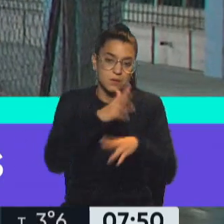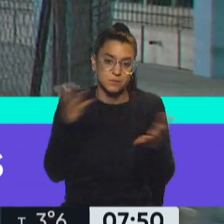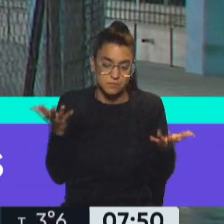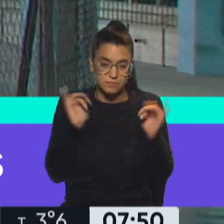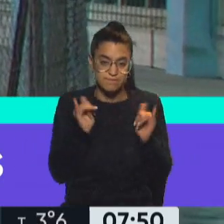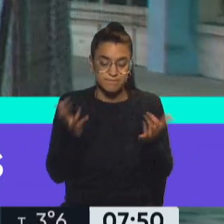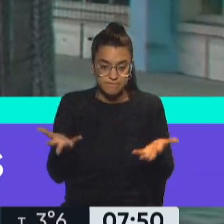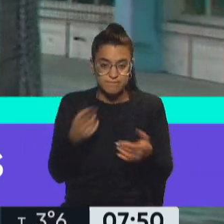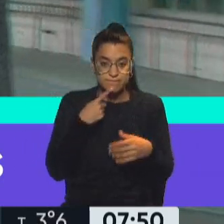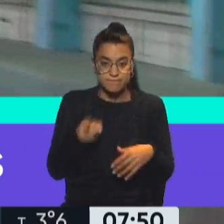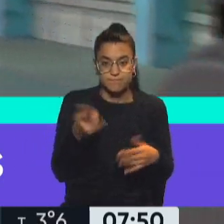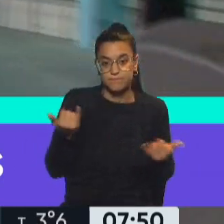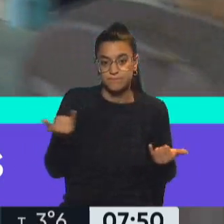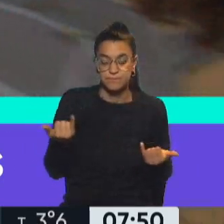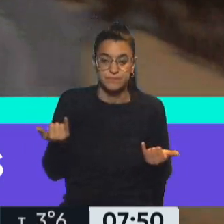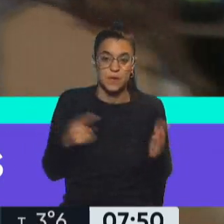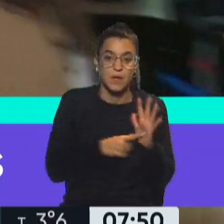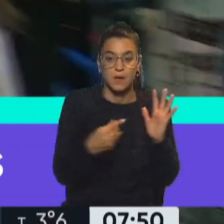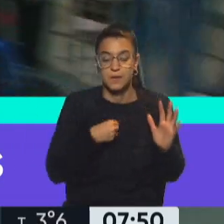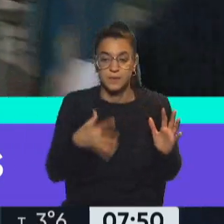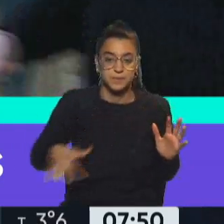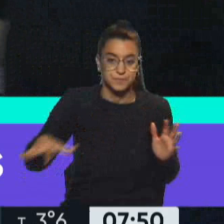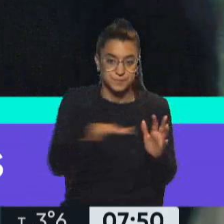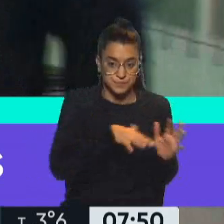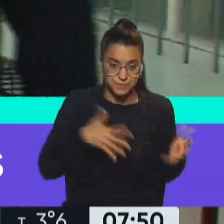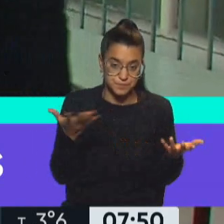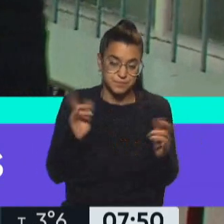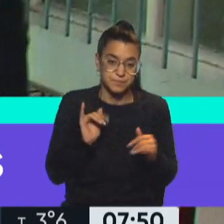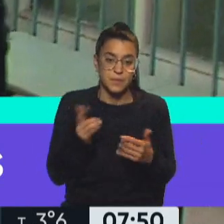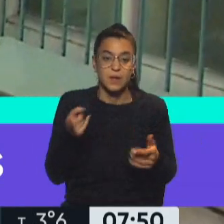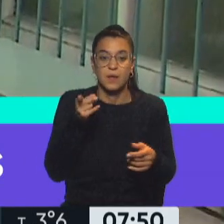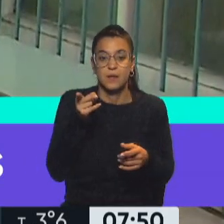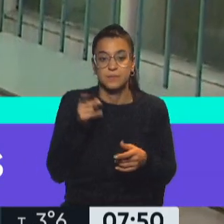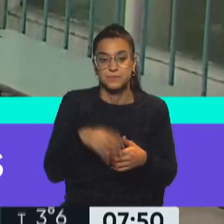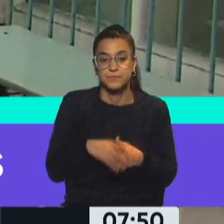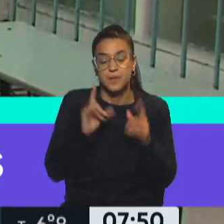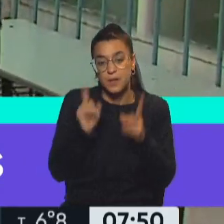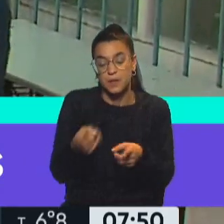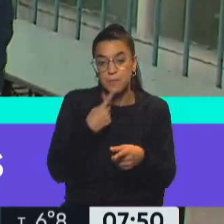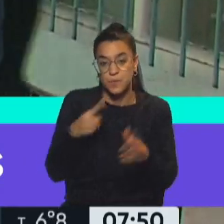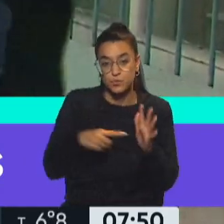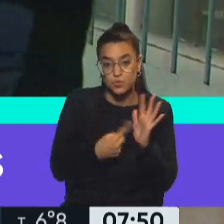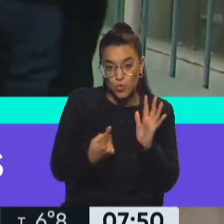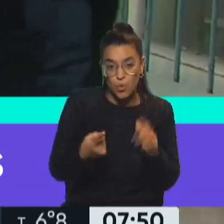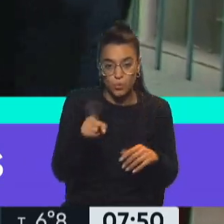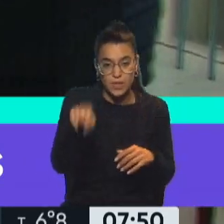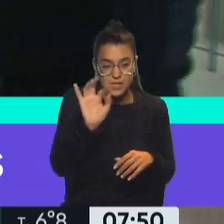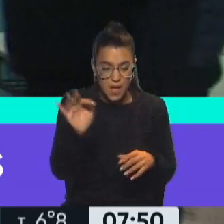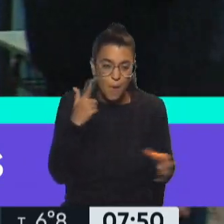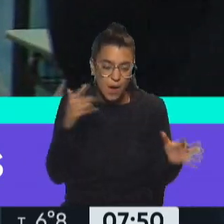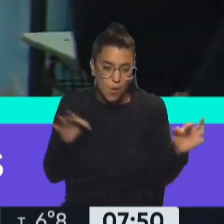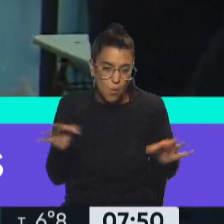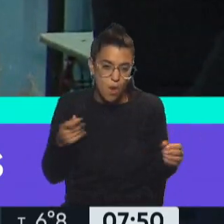de circulación que va a haber entre AMBA, digamos, entre Buenos Aires, la provincia en su caso también, y la ciudad de Buenos Aires. ¿Ustedes lo tienen pensado y calculado